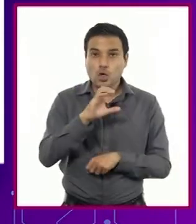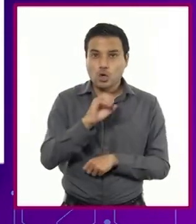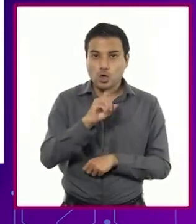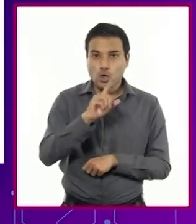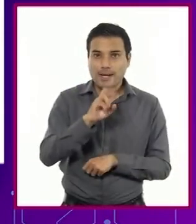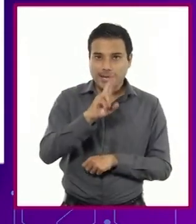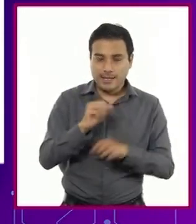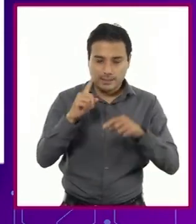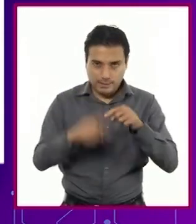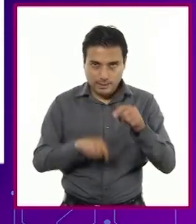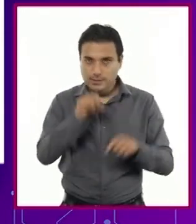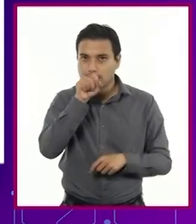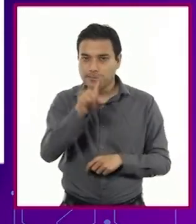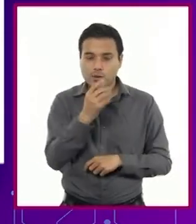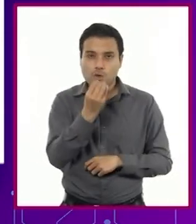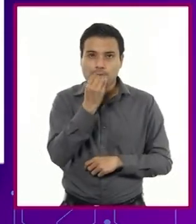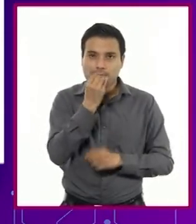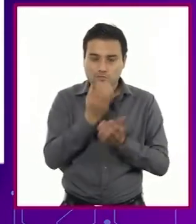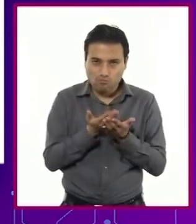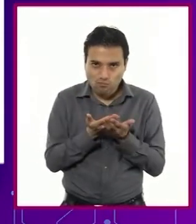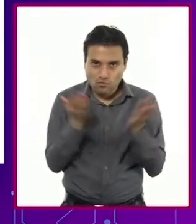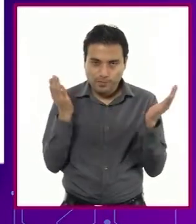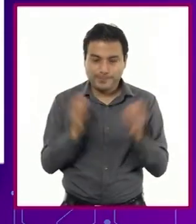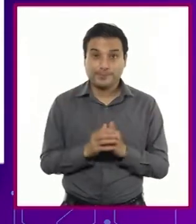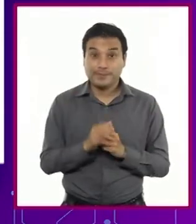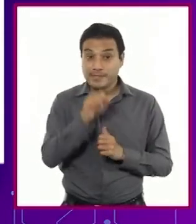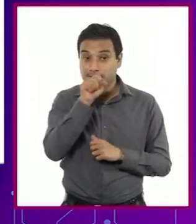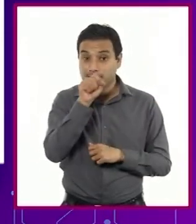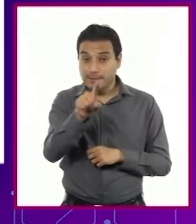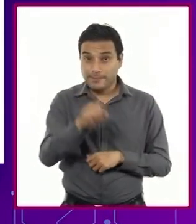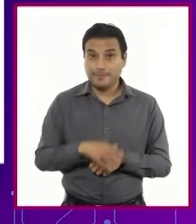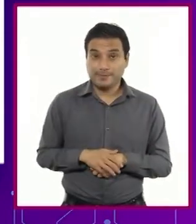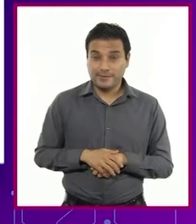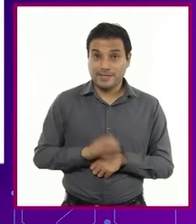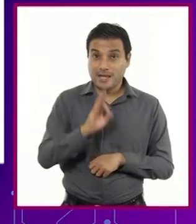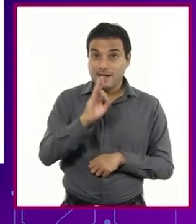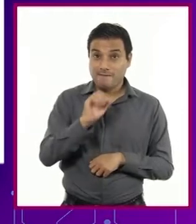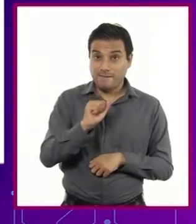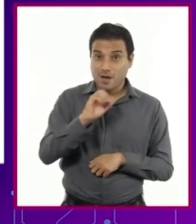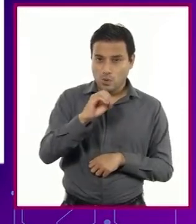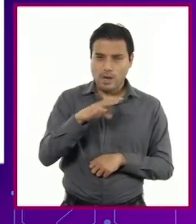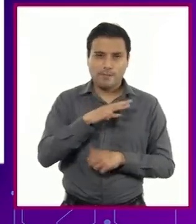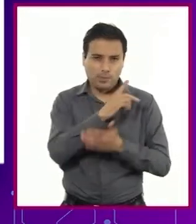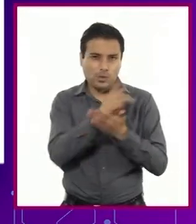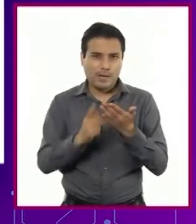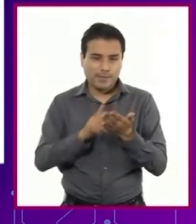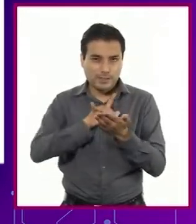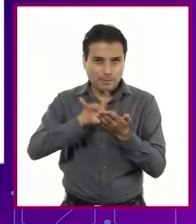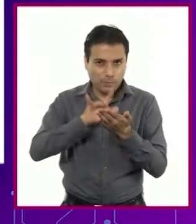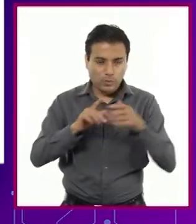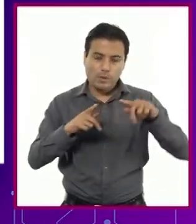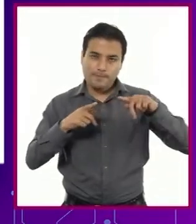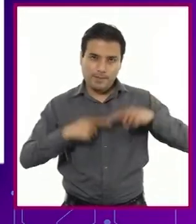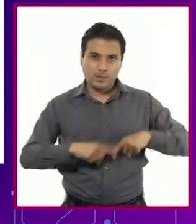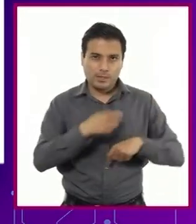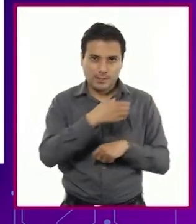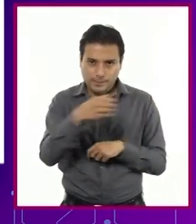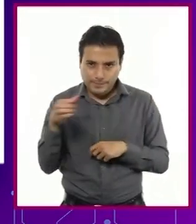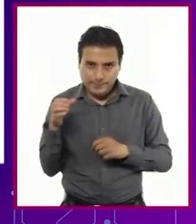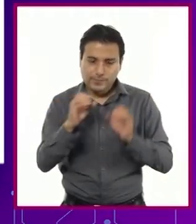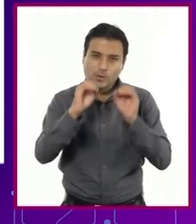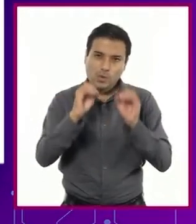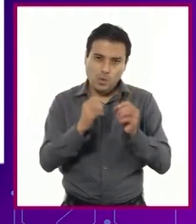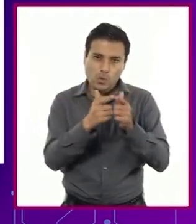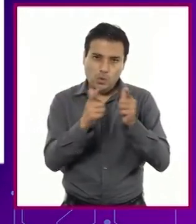la desnutrición. Al mismo tiempo, la FAO emprende diferentes programas de apoyo a agricultores o poblaciones